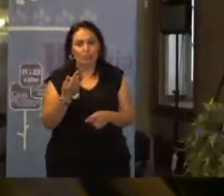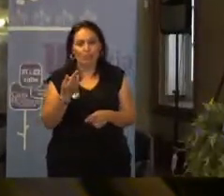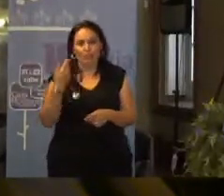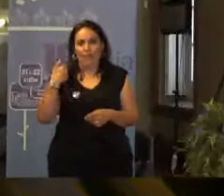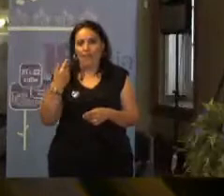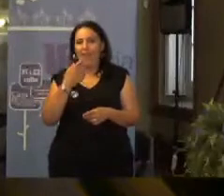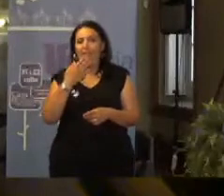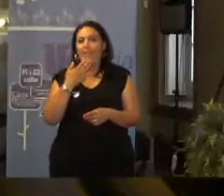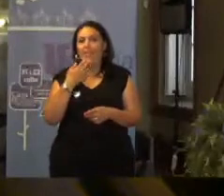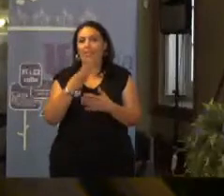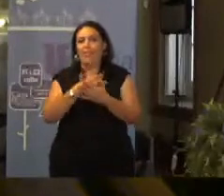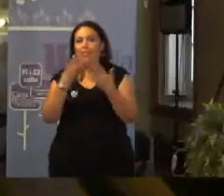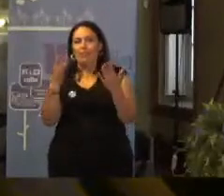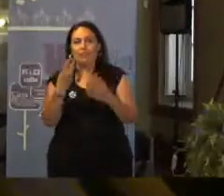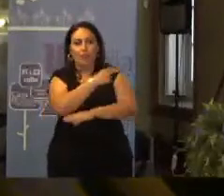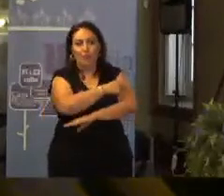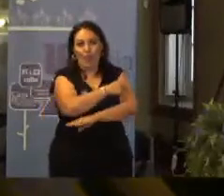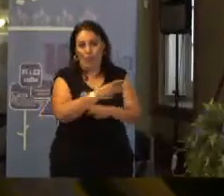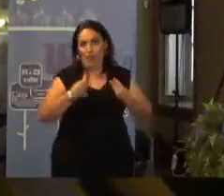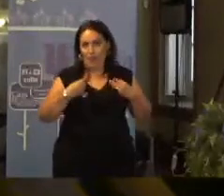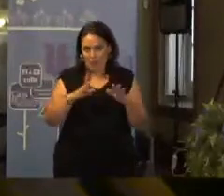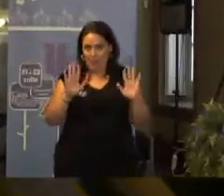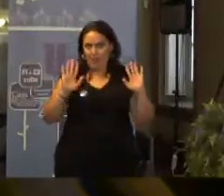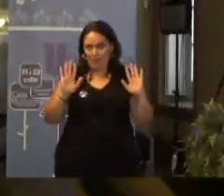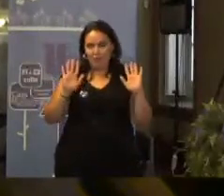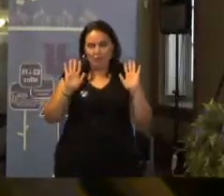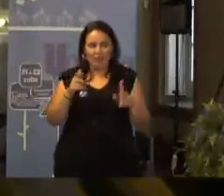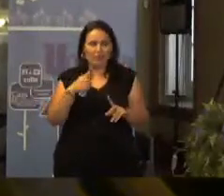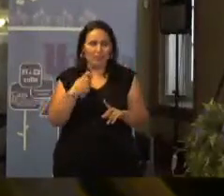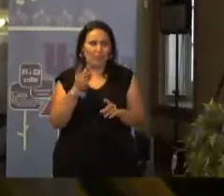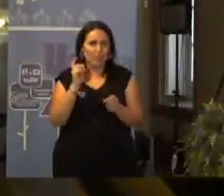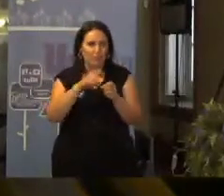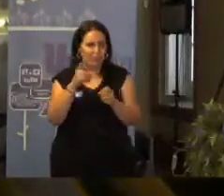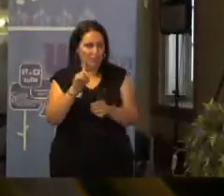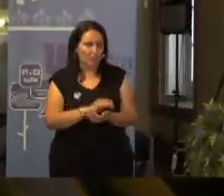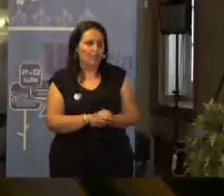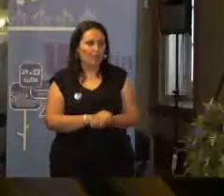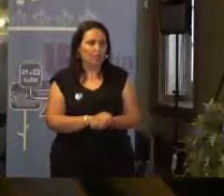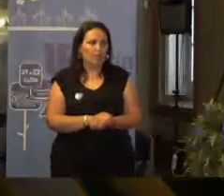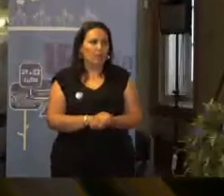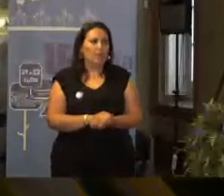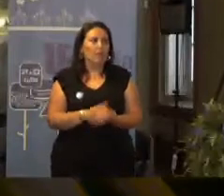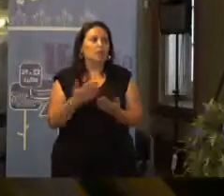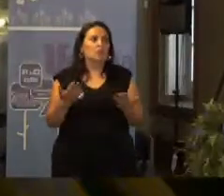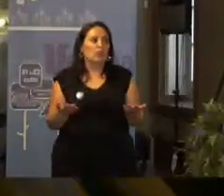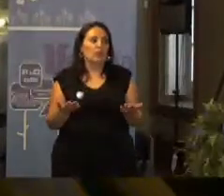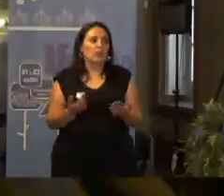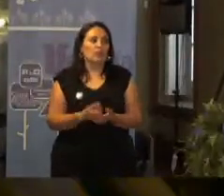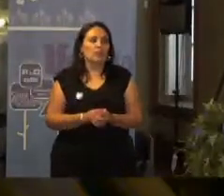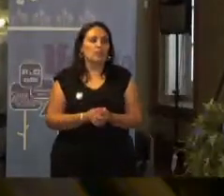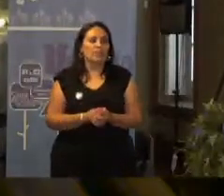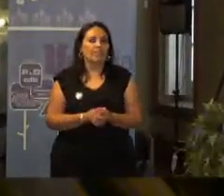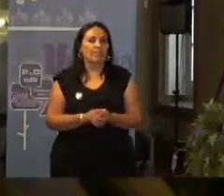entón, pois non nos quedaba outra. Entón, pois, si xa, como